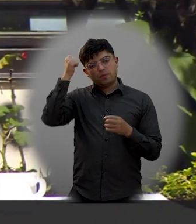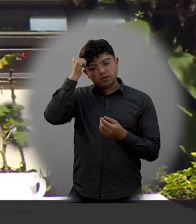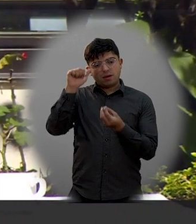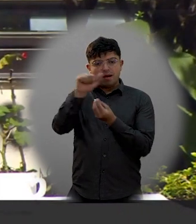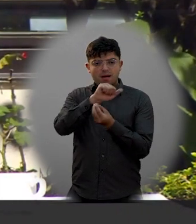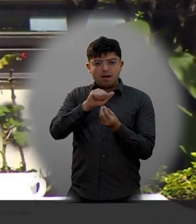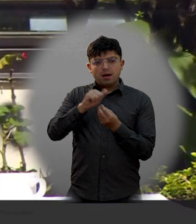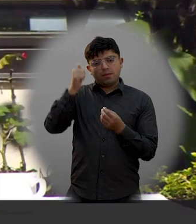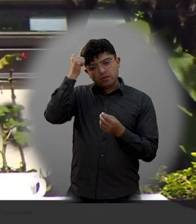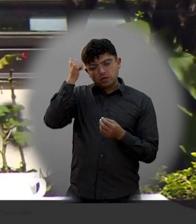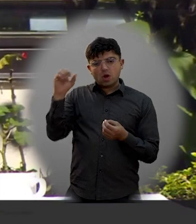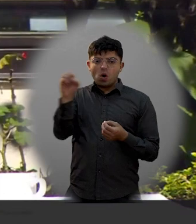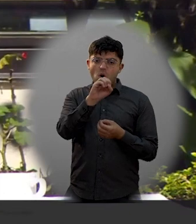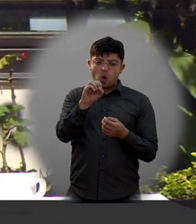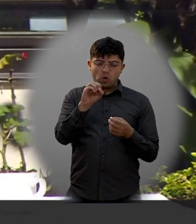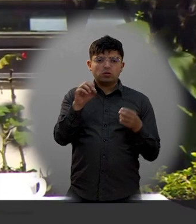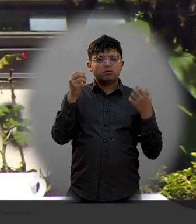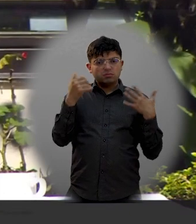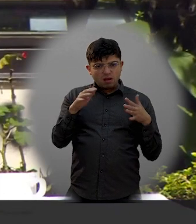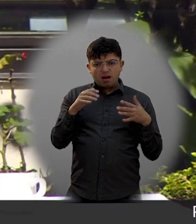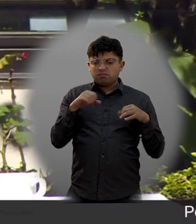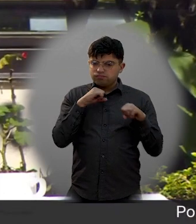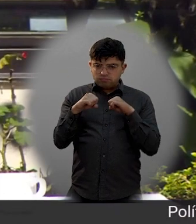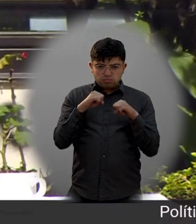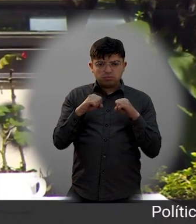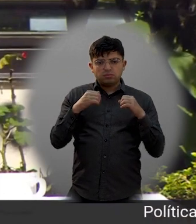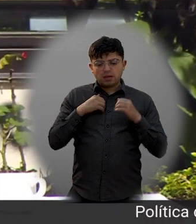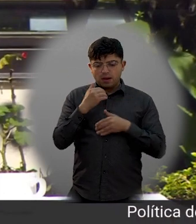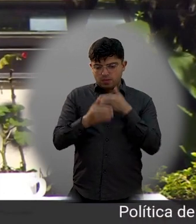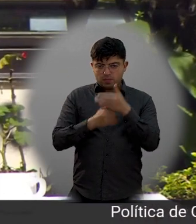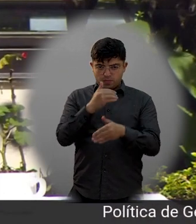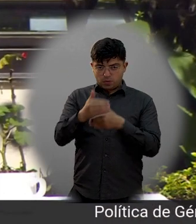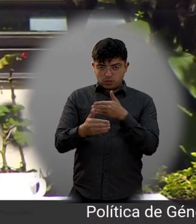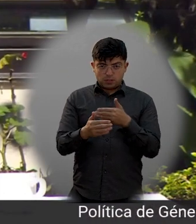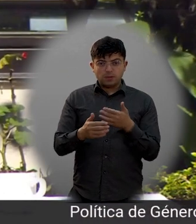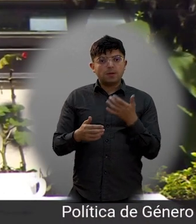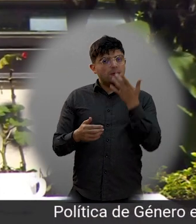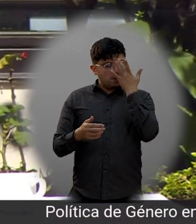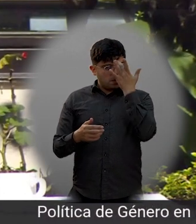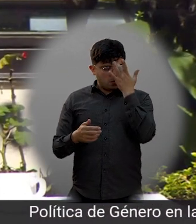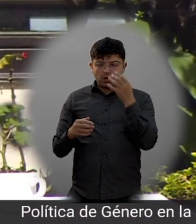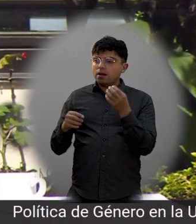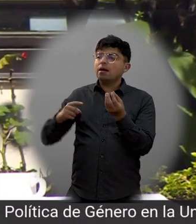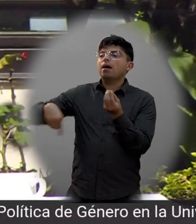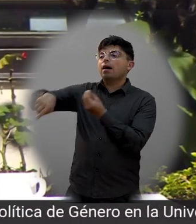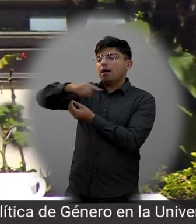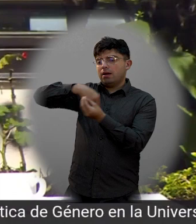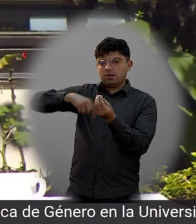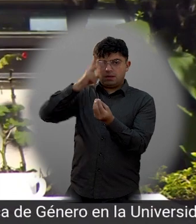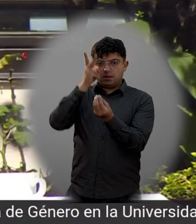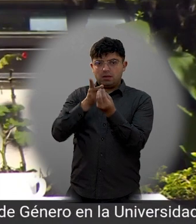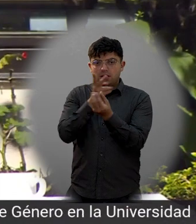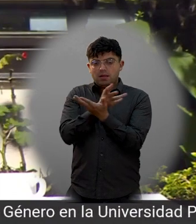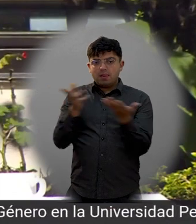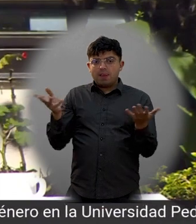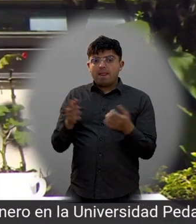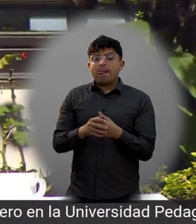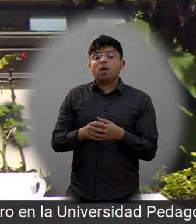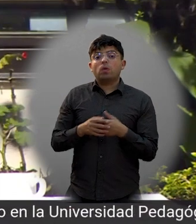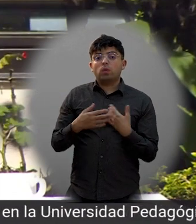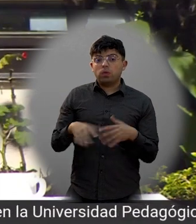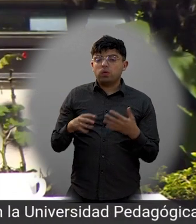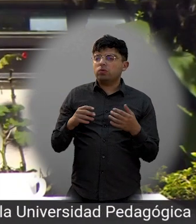profesoras, profesores que han estado metidos en este proceso, porque son ellos quienes en medio de